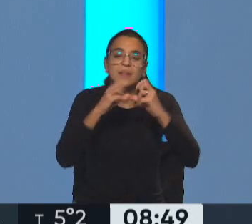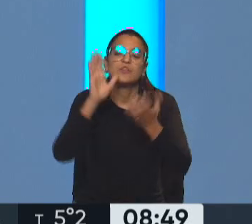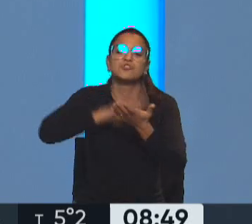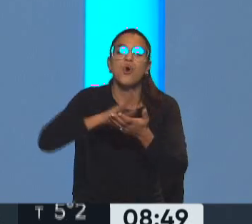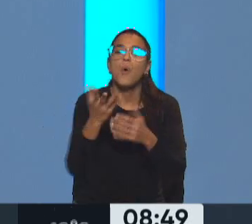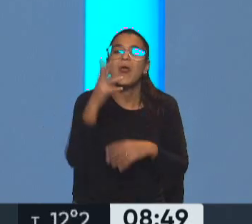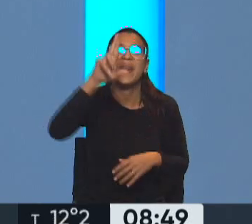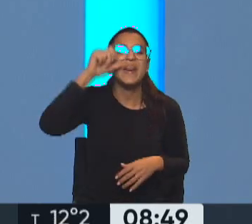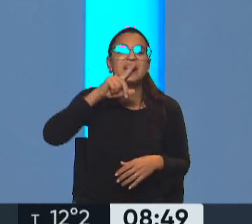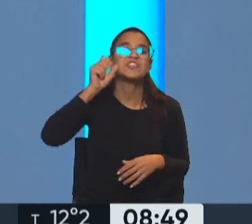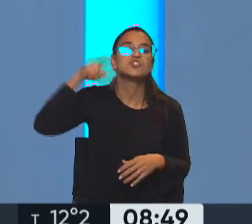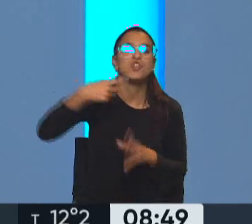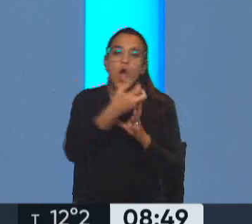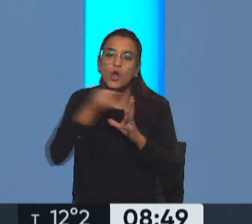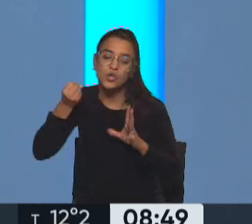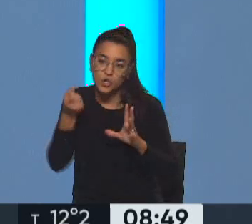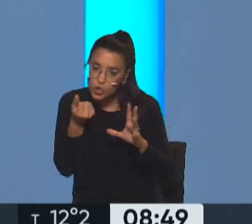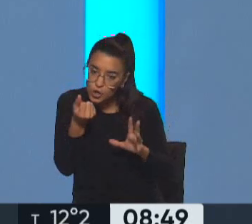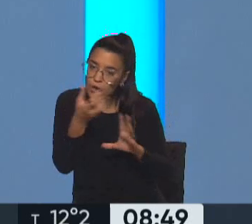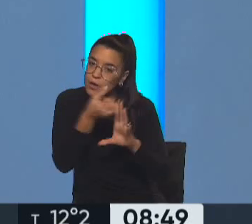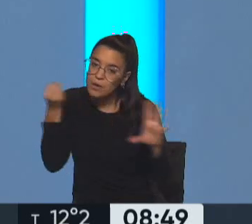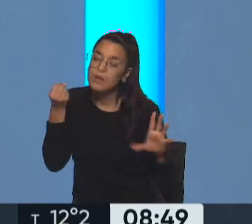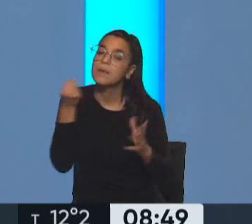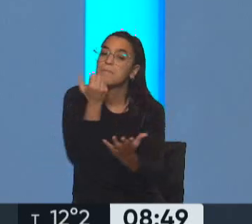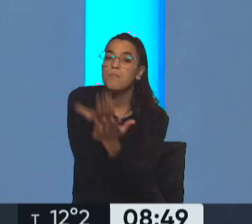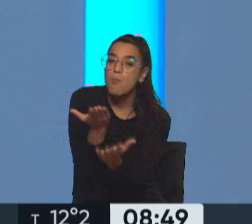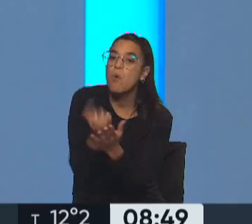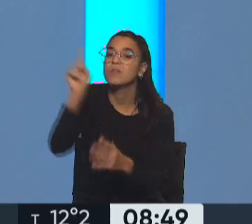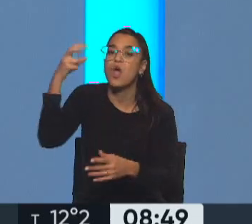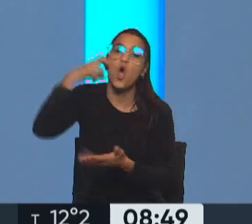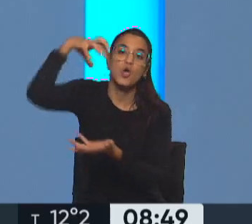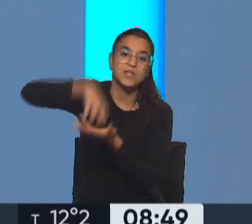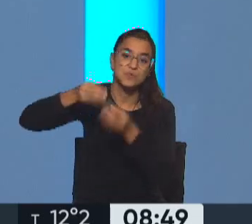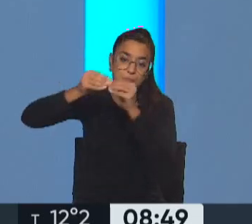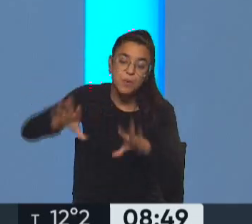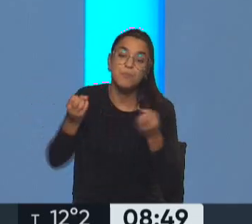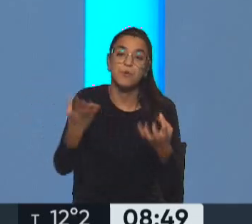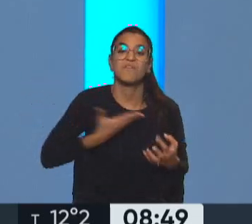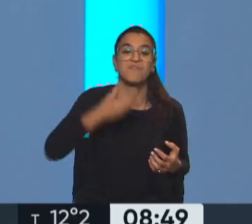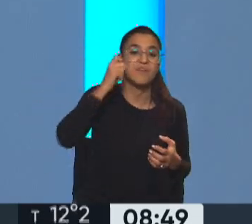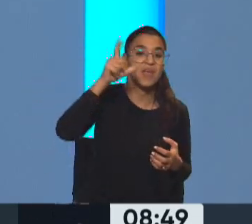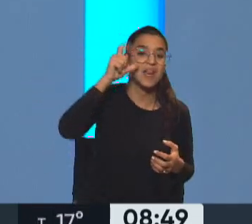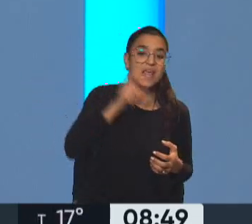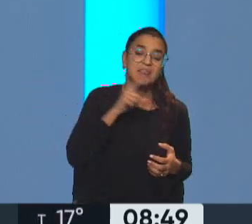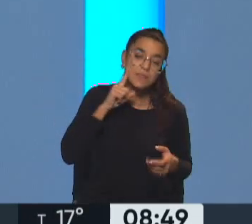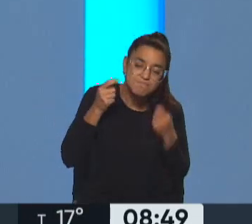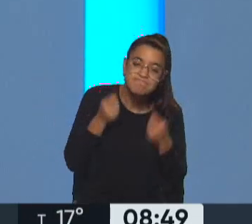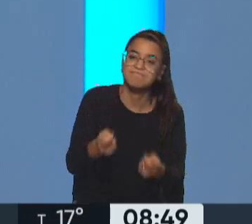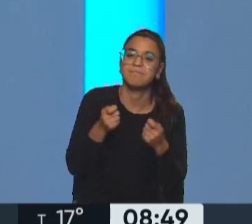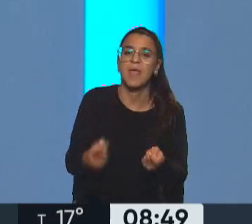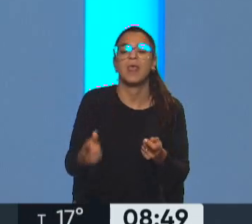y la imposibilidad de avanzar con una iniciativa en el congreso nacional porque precisamente era roberto feletti quien insistía en la necesidad